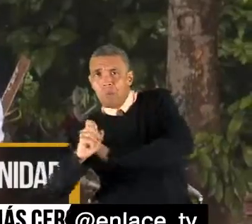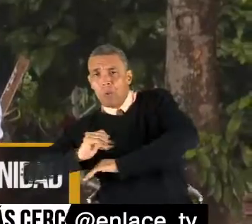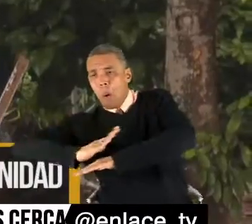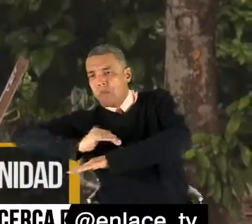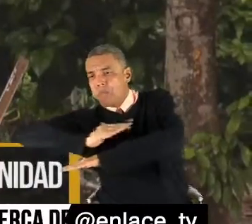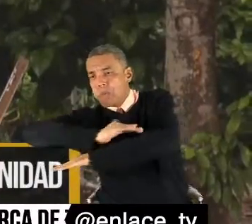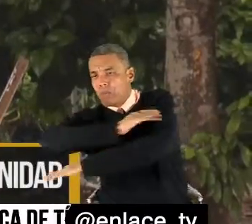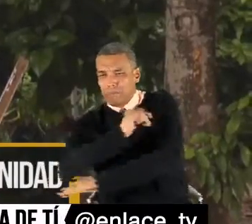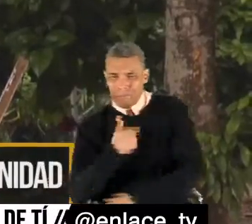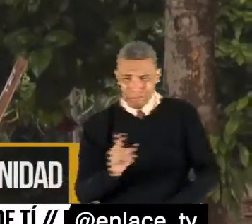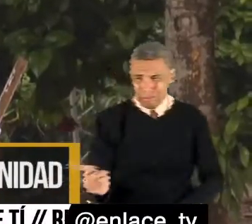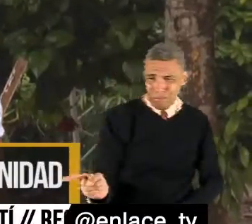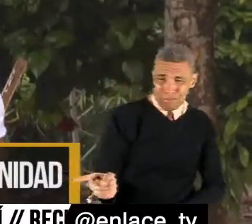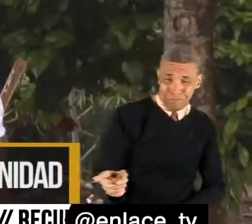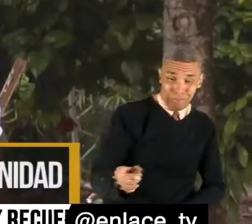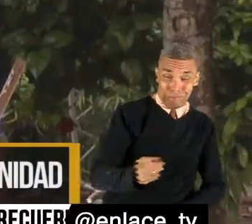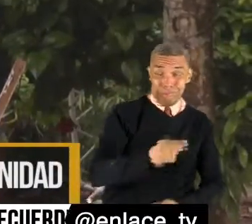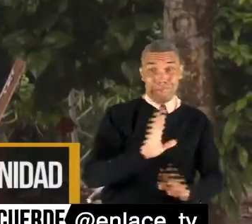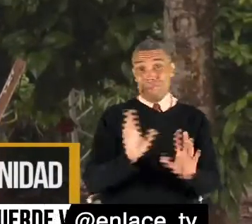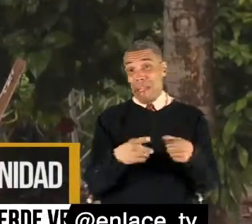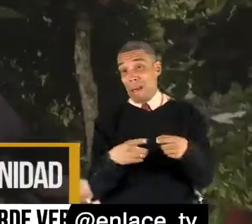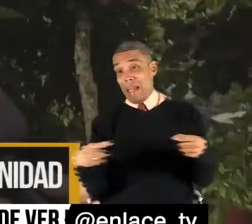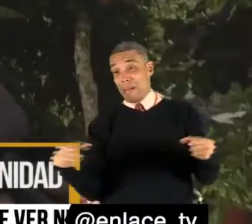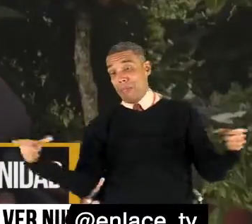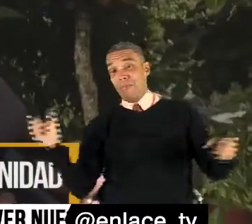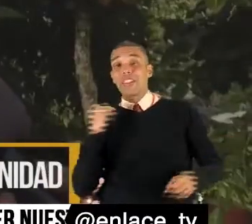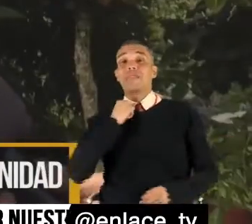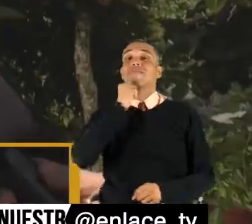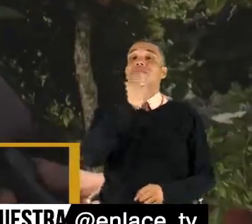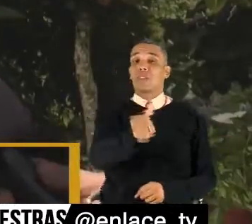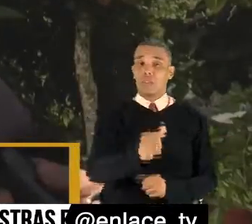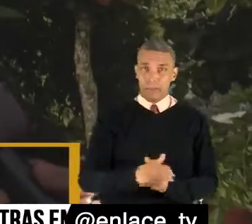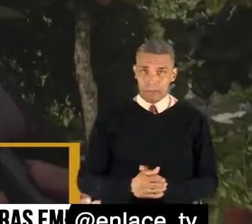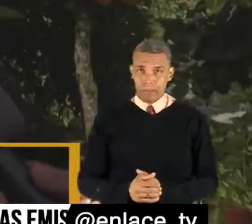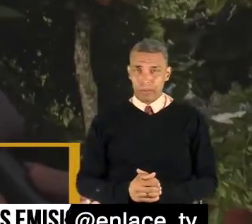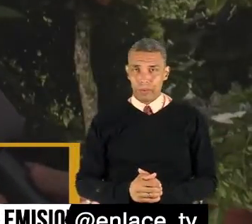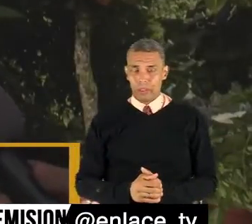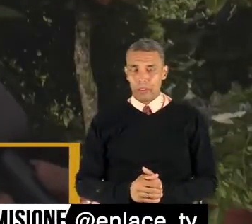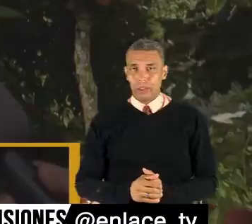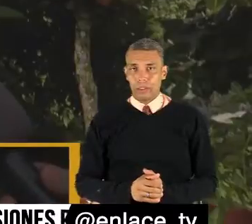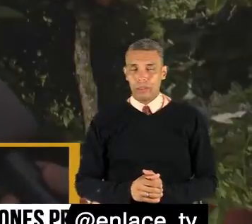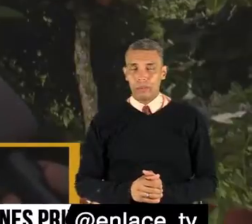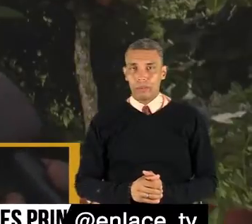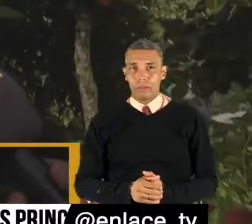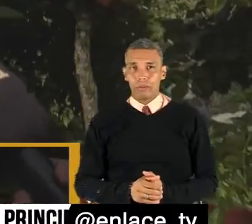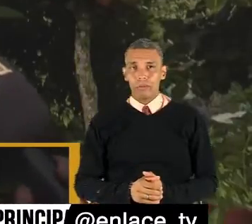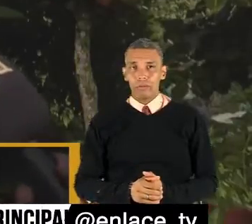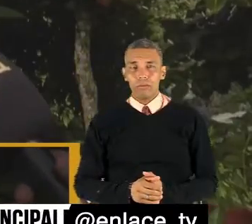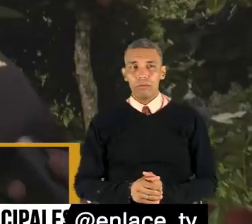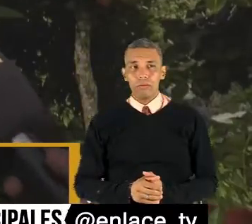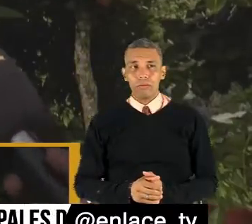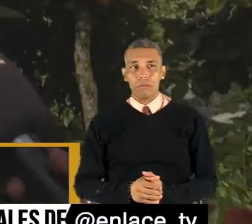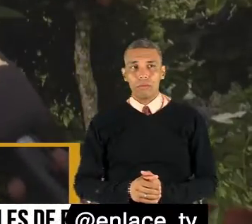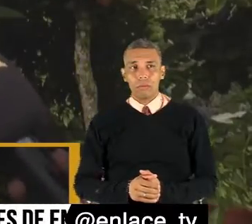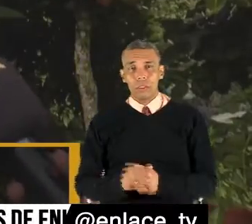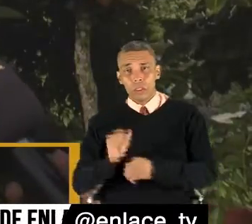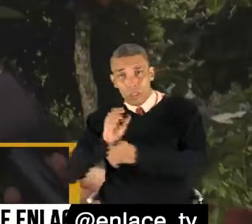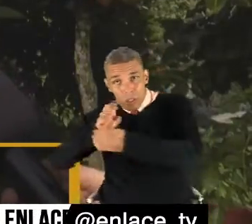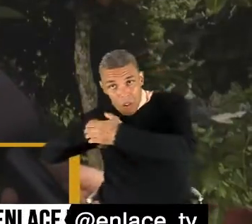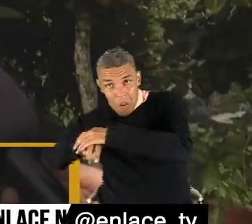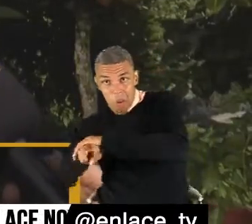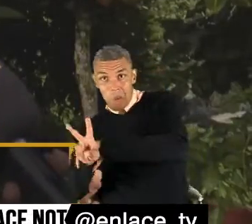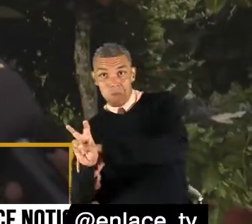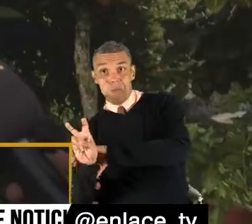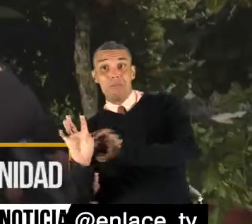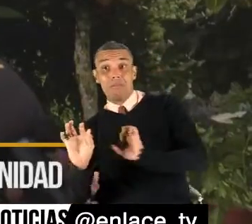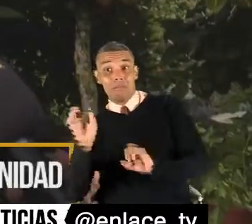que están invadidos de estas especies. Es factible que los animalitos están contaminados de algo y se nos